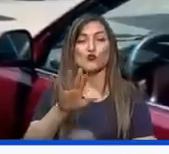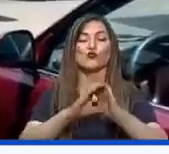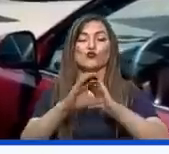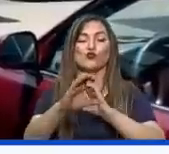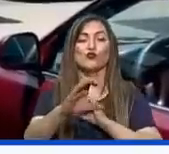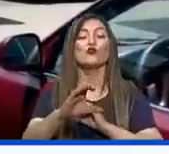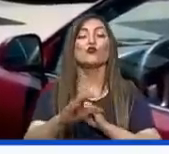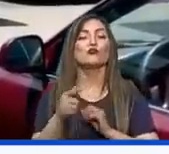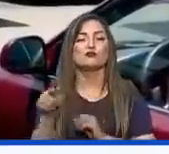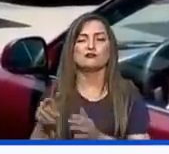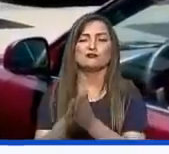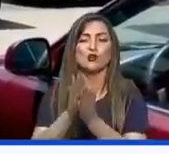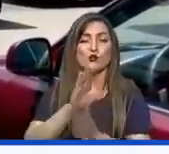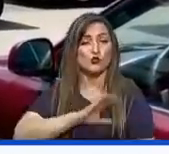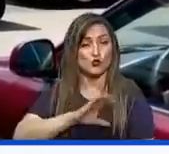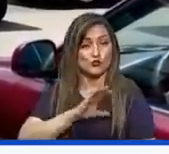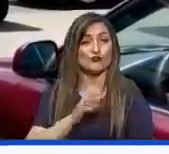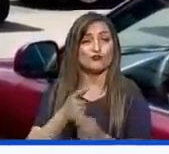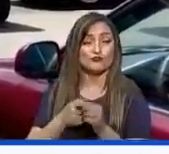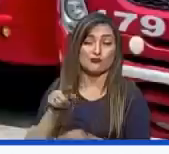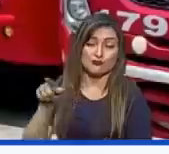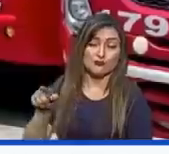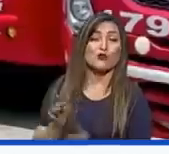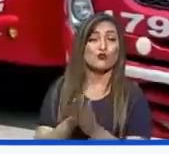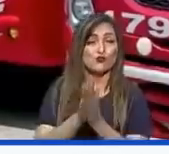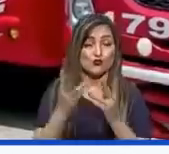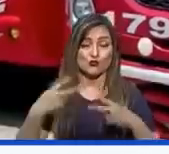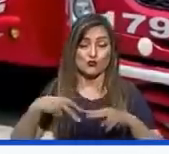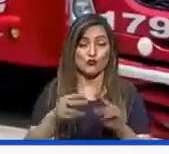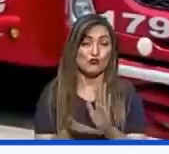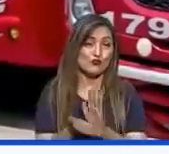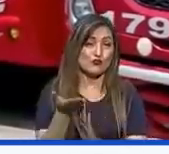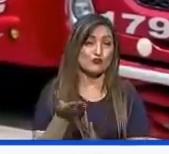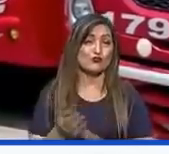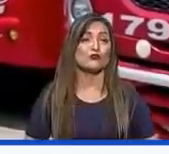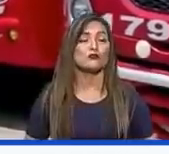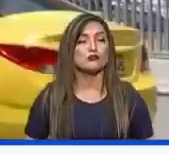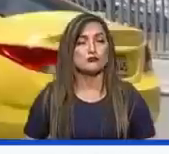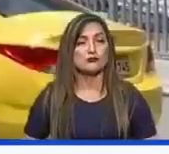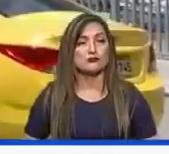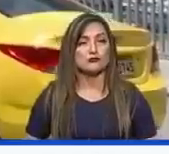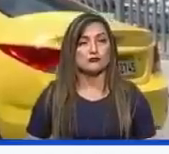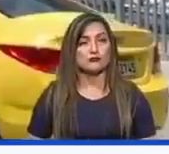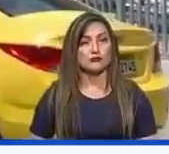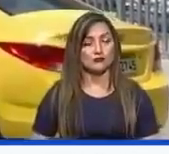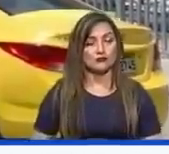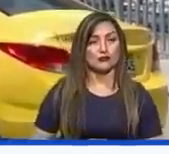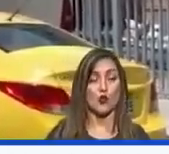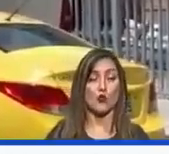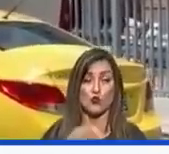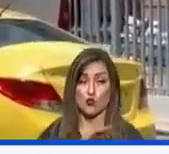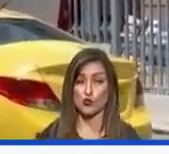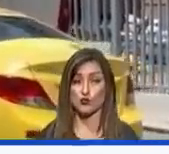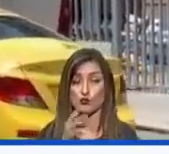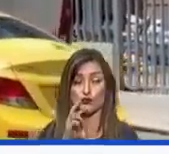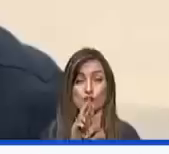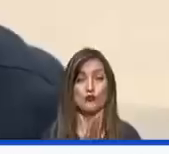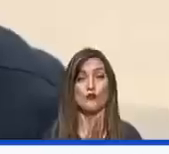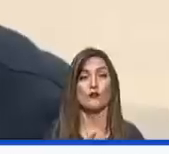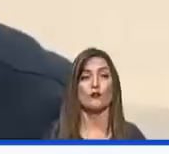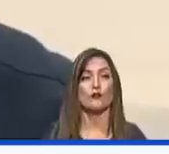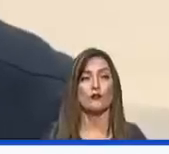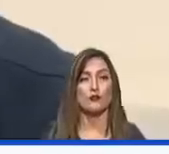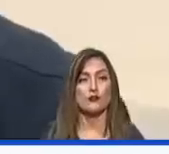cuenca que mantiene las competencias un alza en los masajes sin embargo la respuesta del ente municipal fue la siguiente el